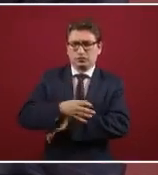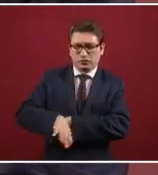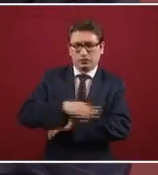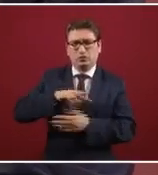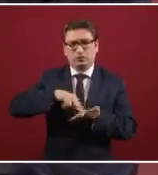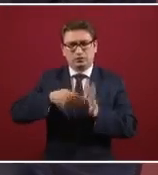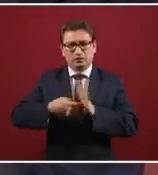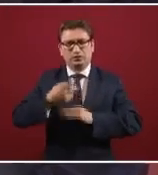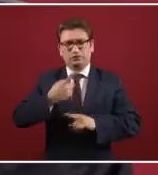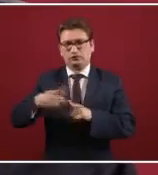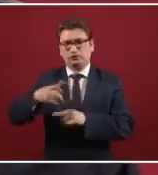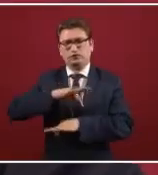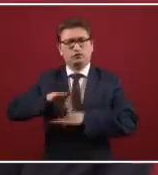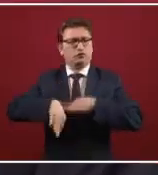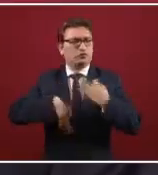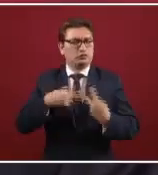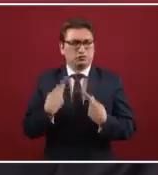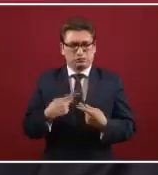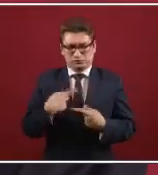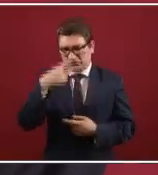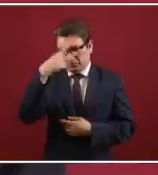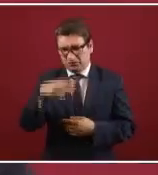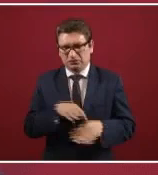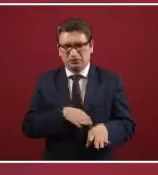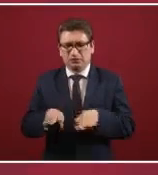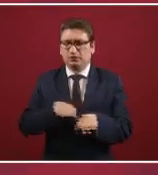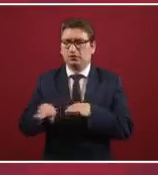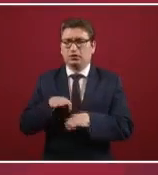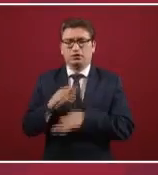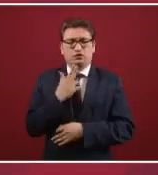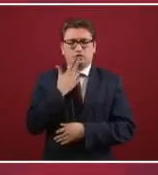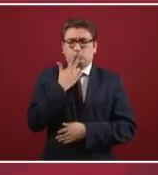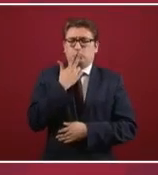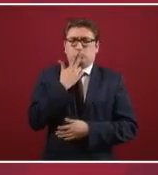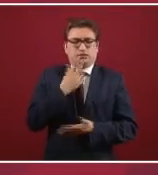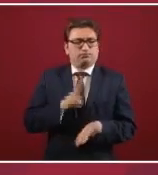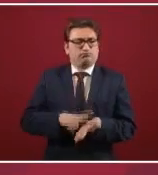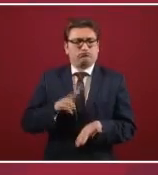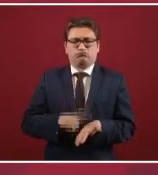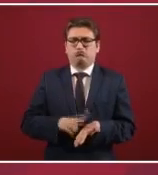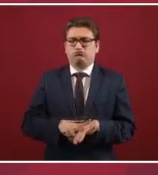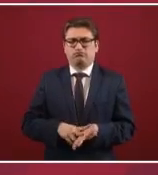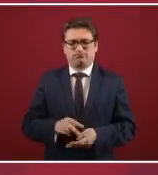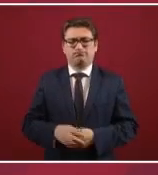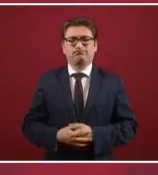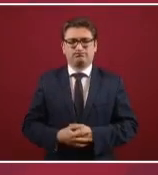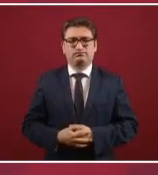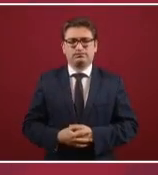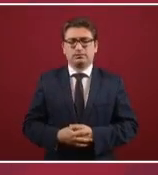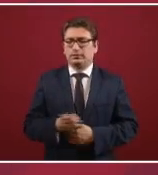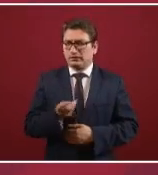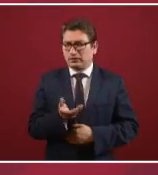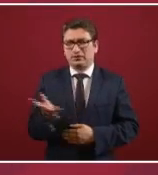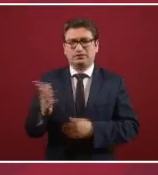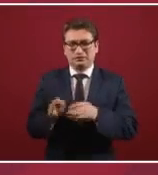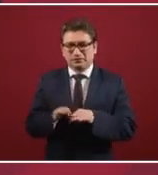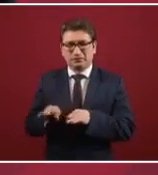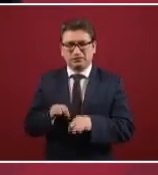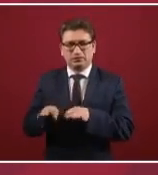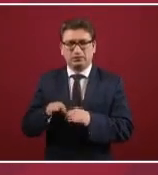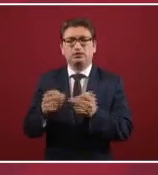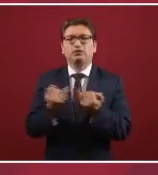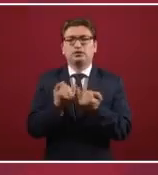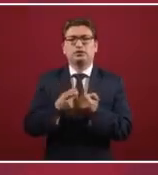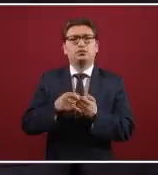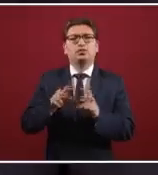en general que son un tesoro esto los trabajadores de la salud